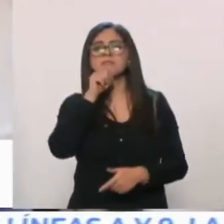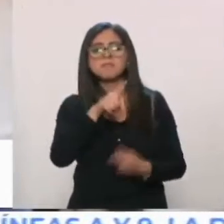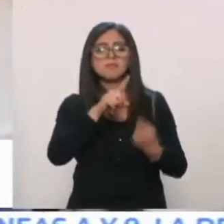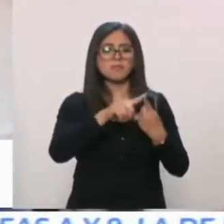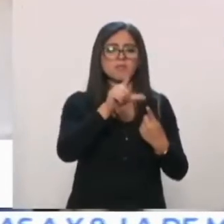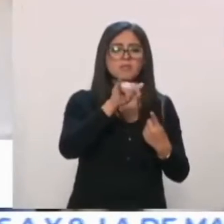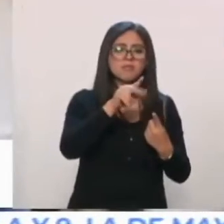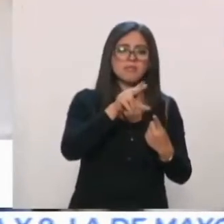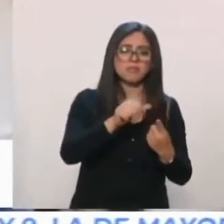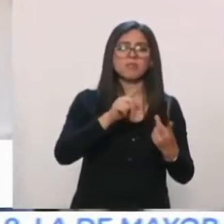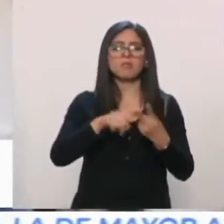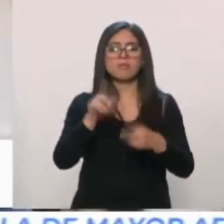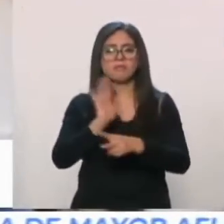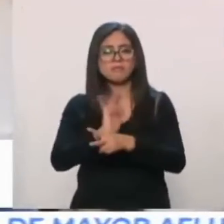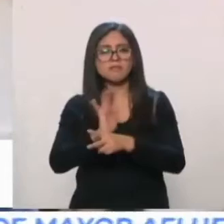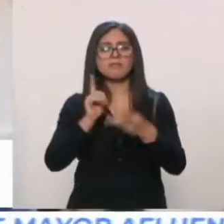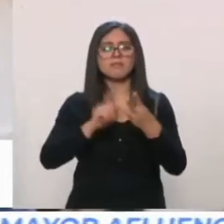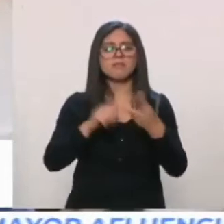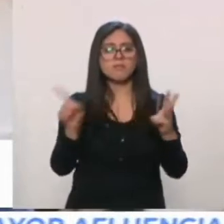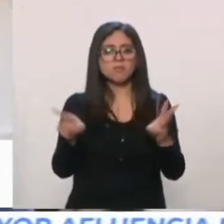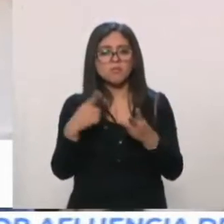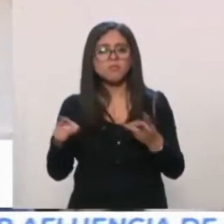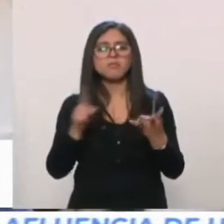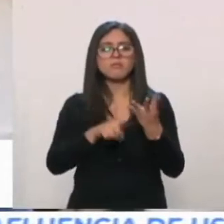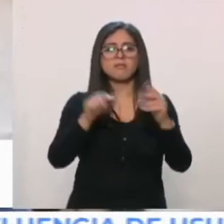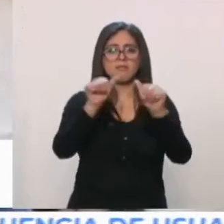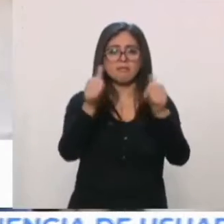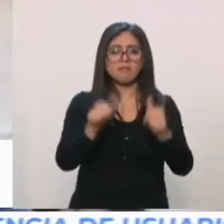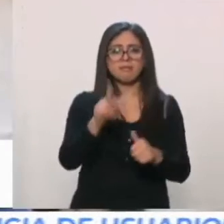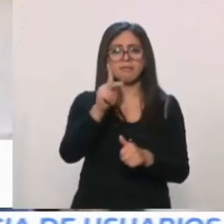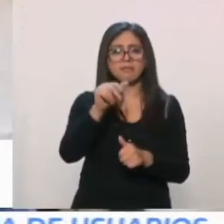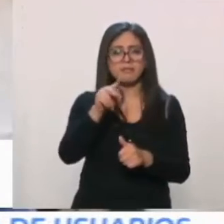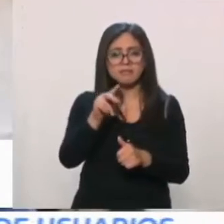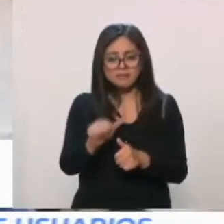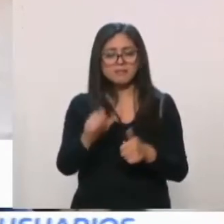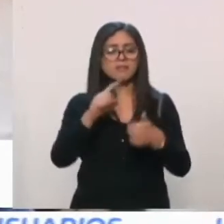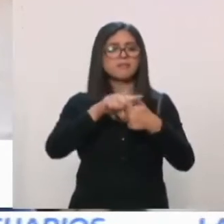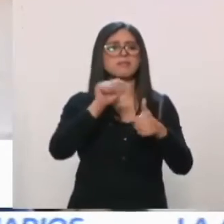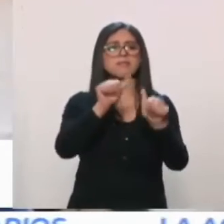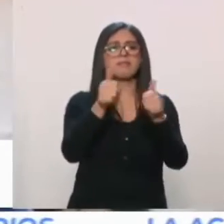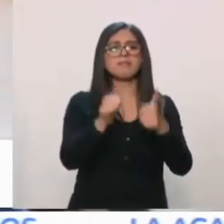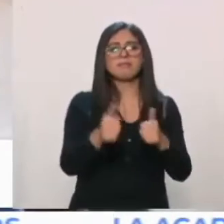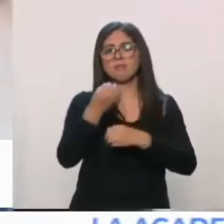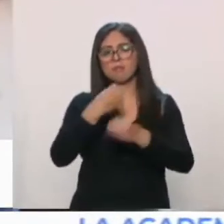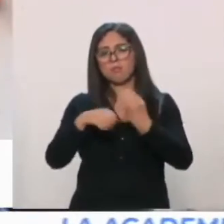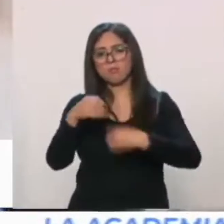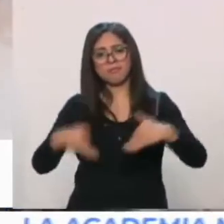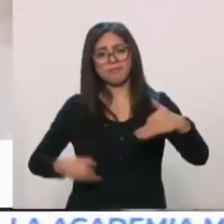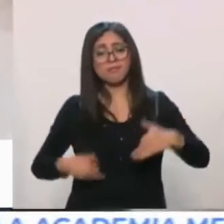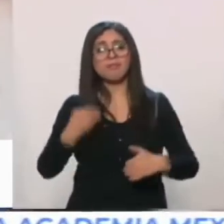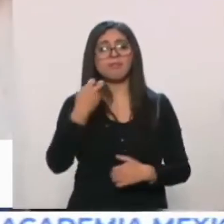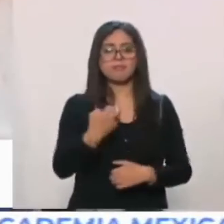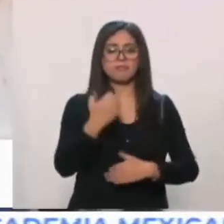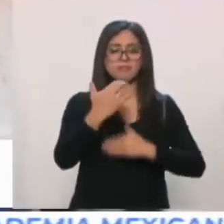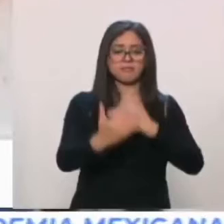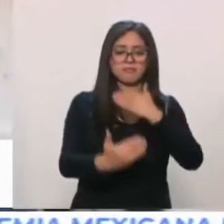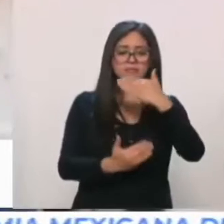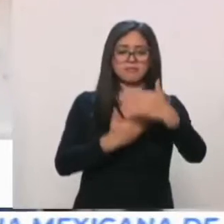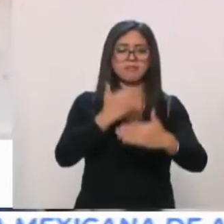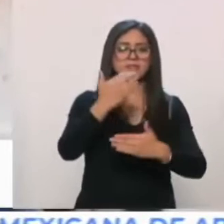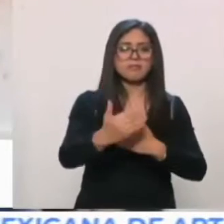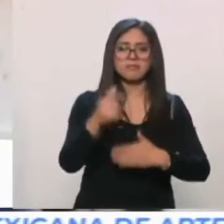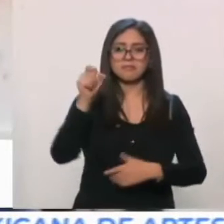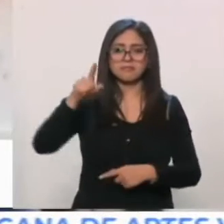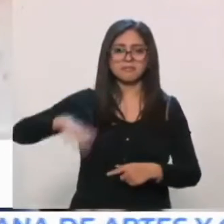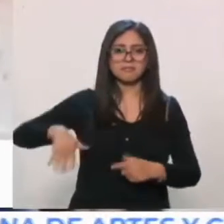literatura, el cine, en la música, en las artes plásticas, en las artes escénicas. Este es un camino más, como bien decía José Alfonso, en un